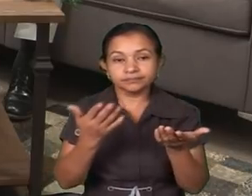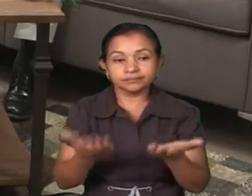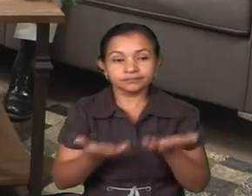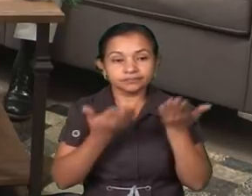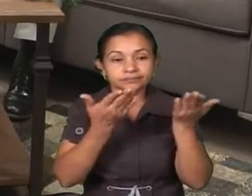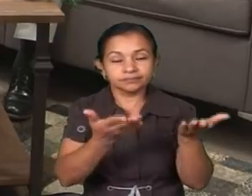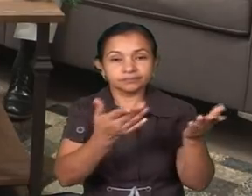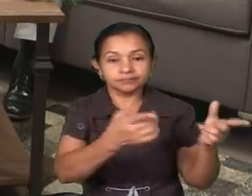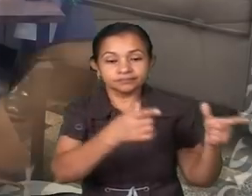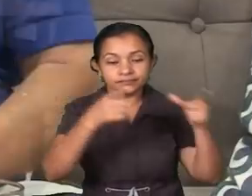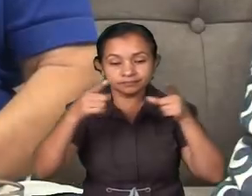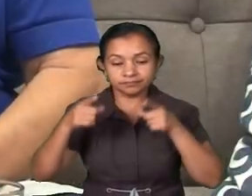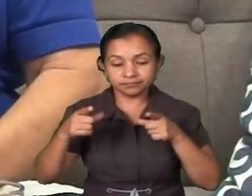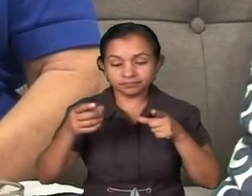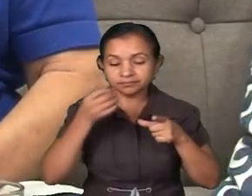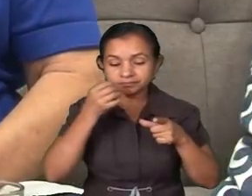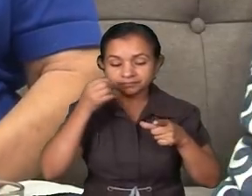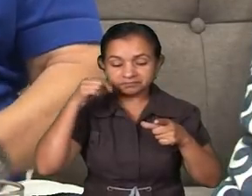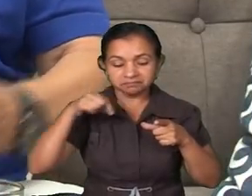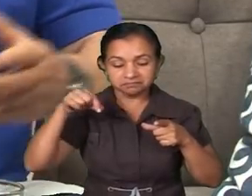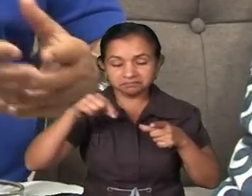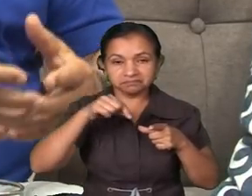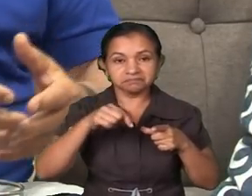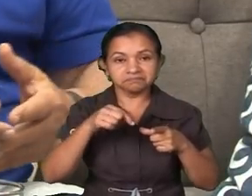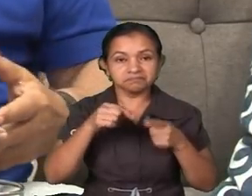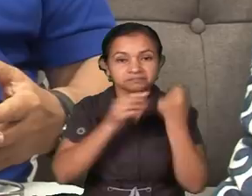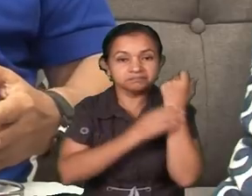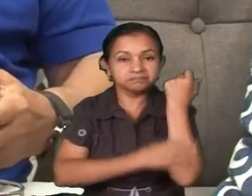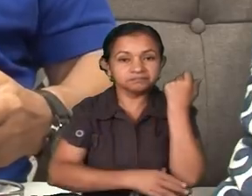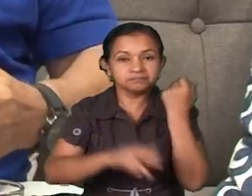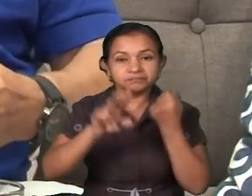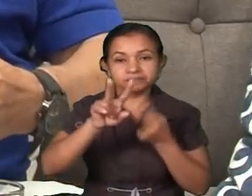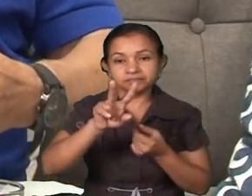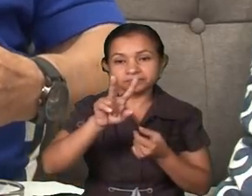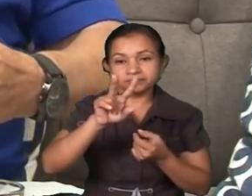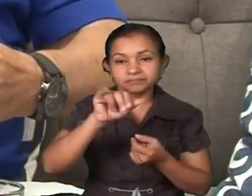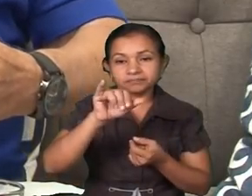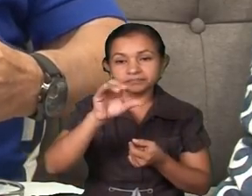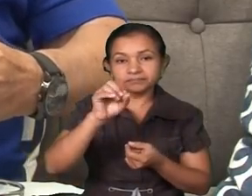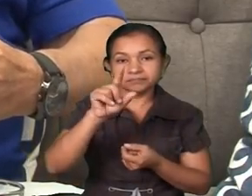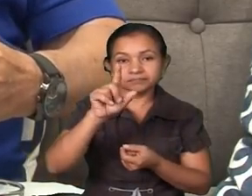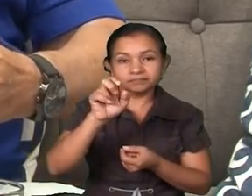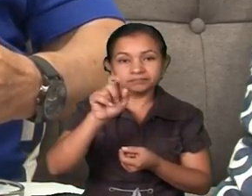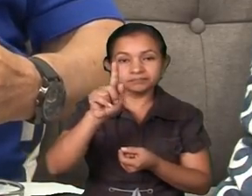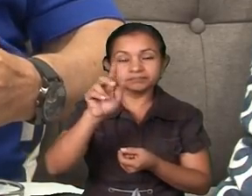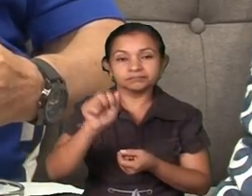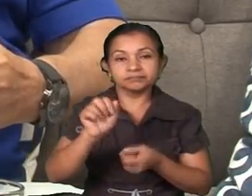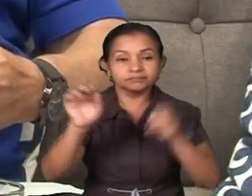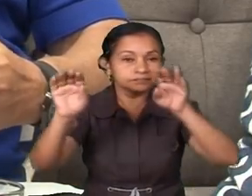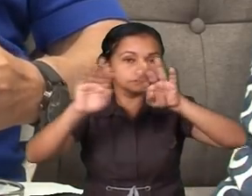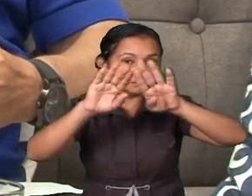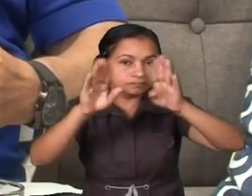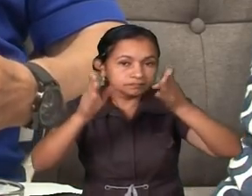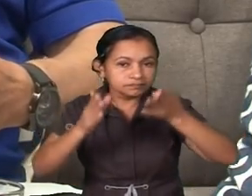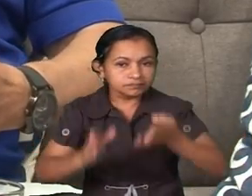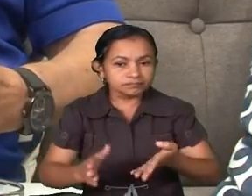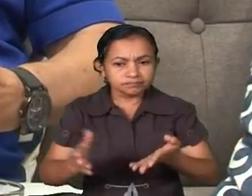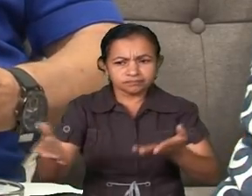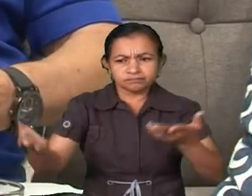un plato de lentejas como la Violeta Granera y que ella dice